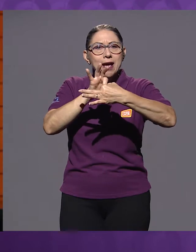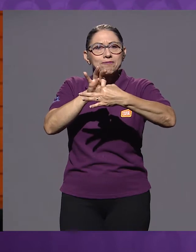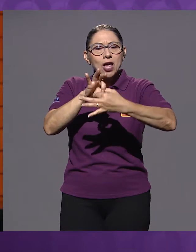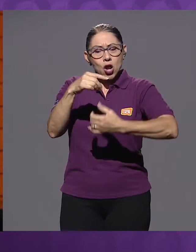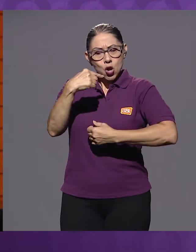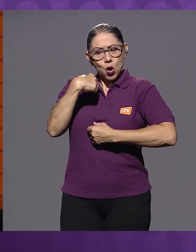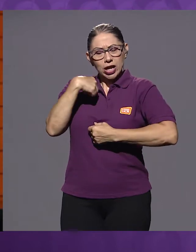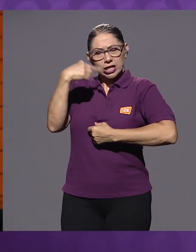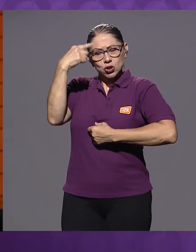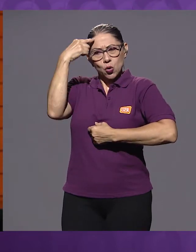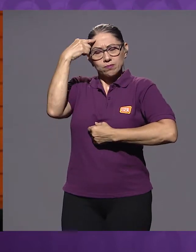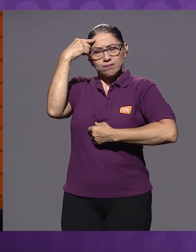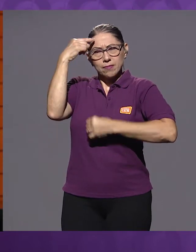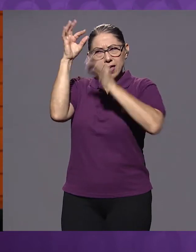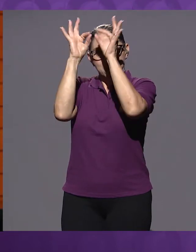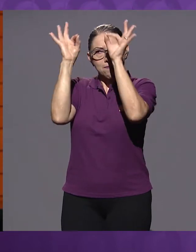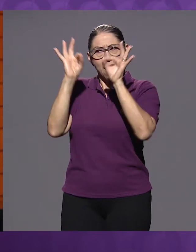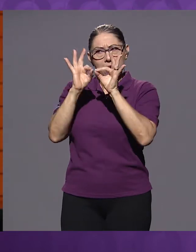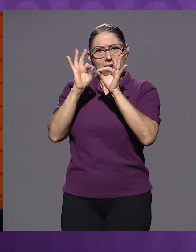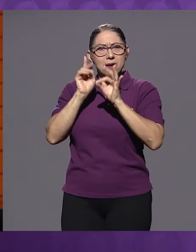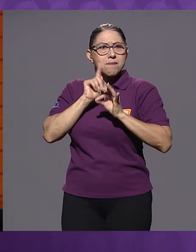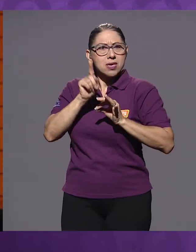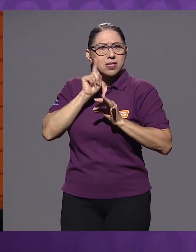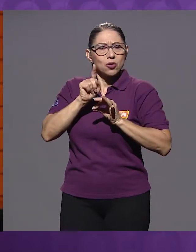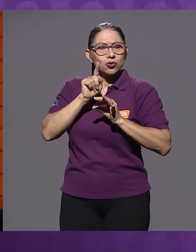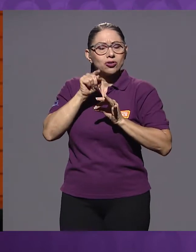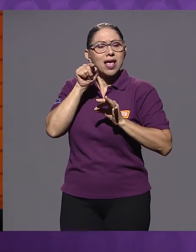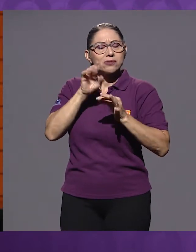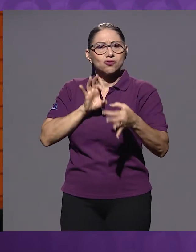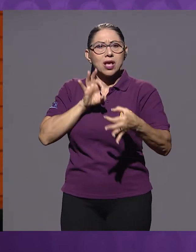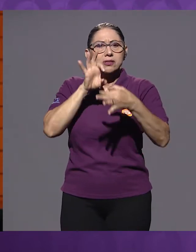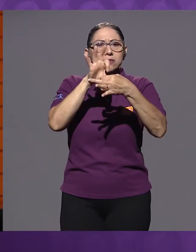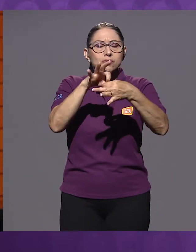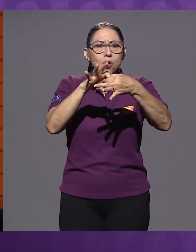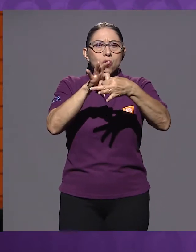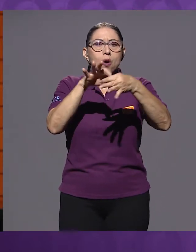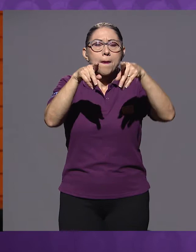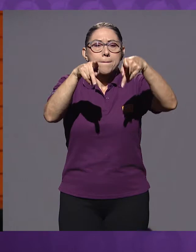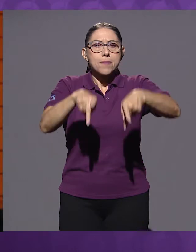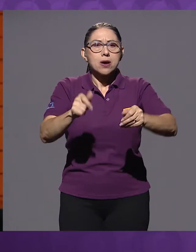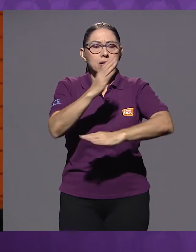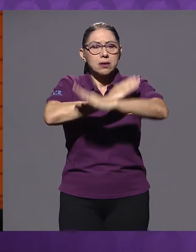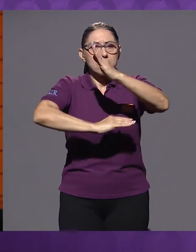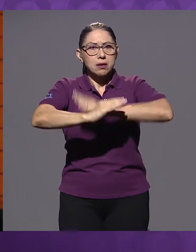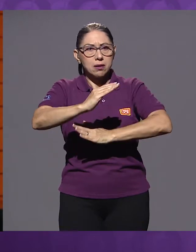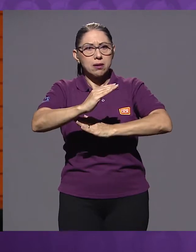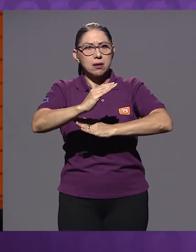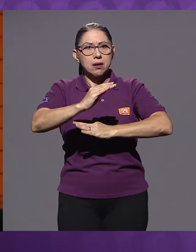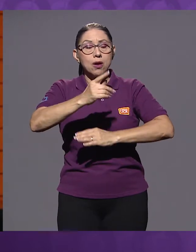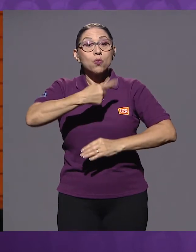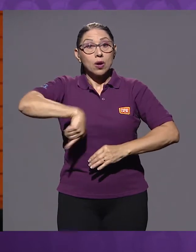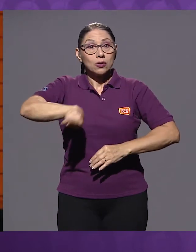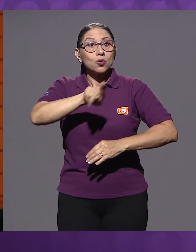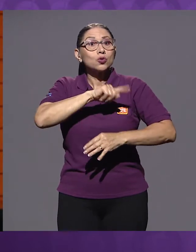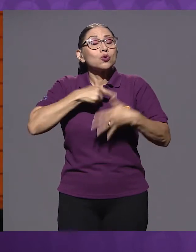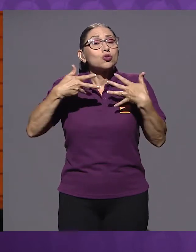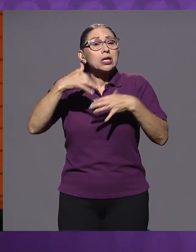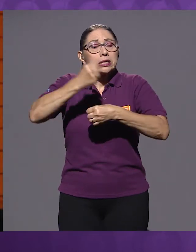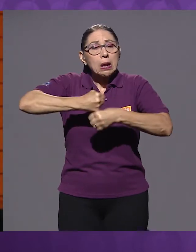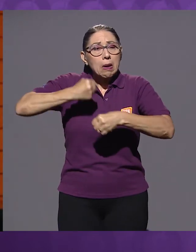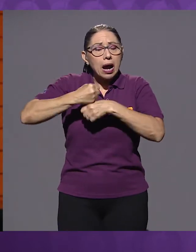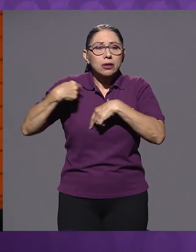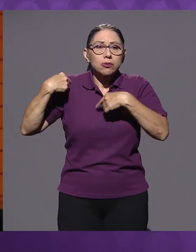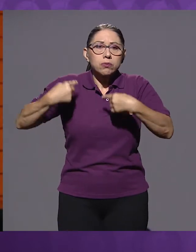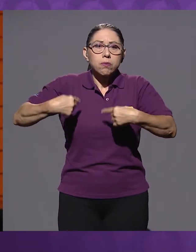tengo, esos mitos que yo tengo hacia la población con discapacidad. Entonces, cuando hemos venido trabajando de que